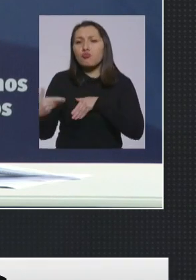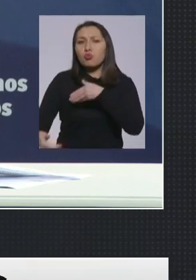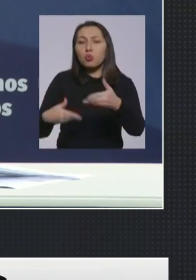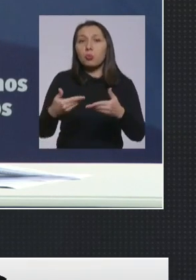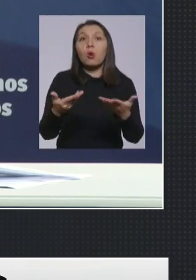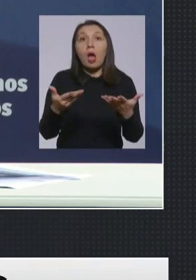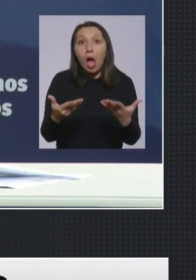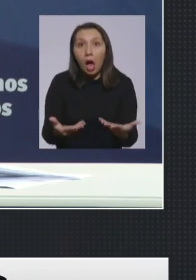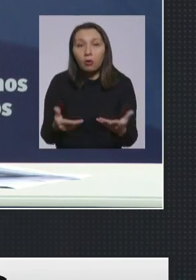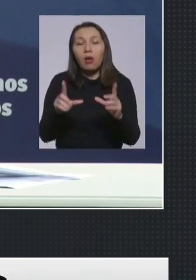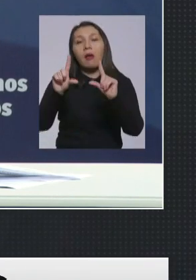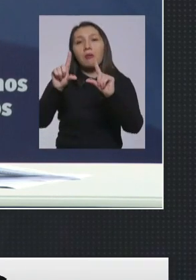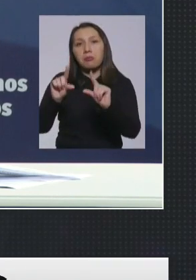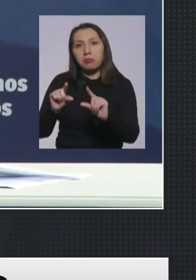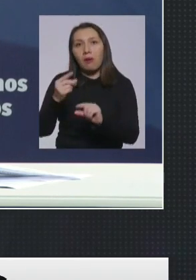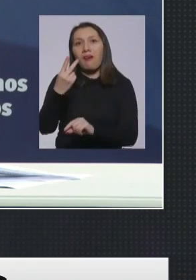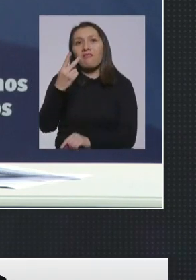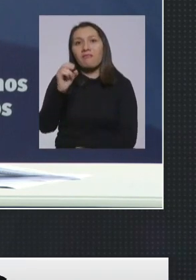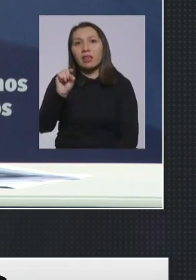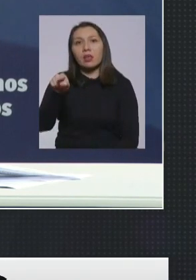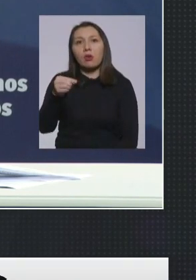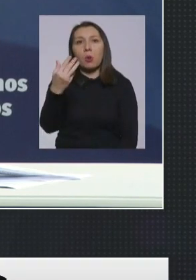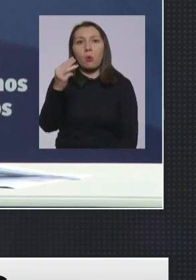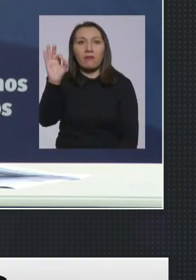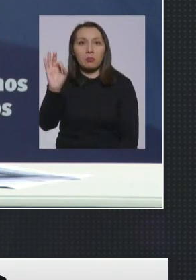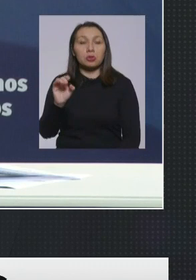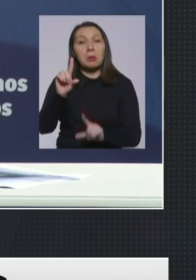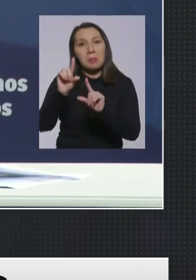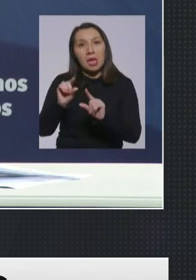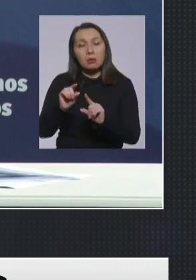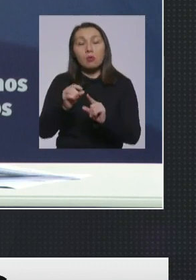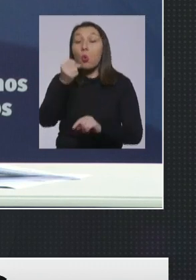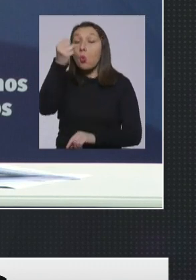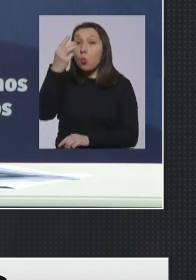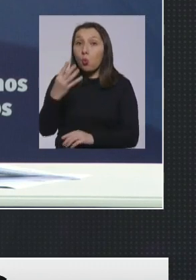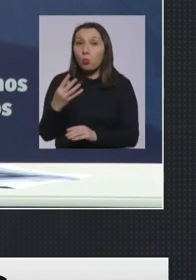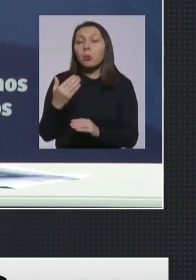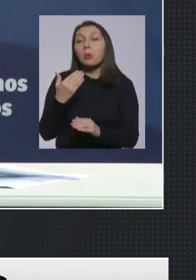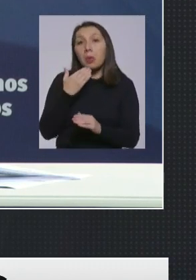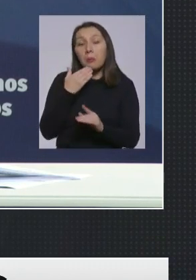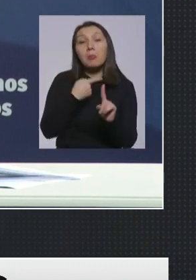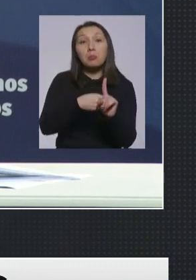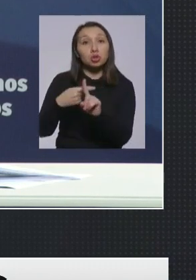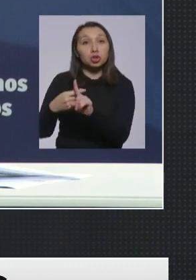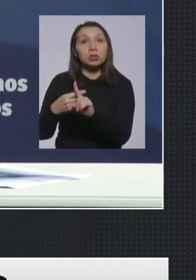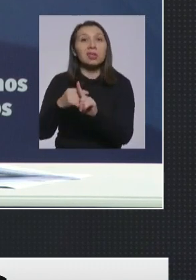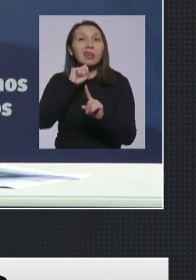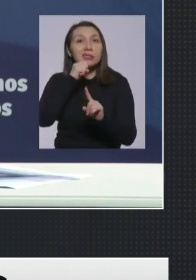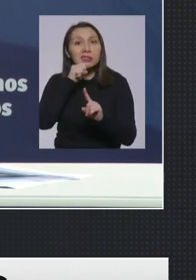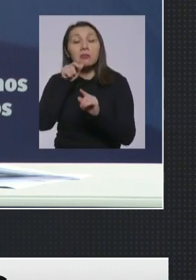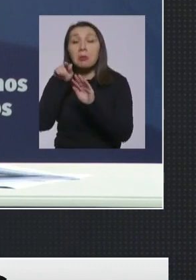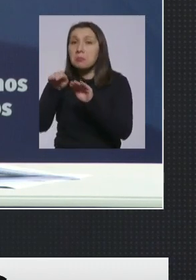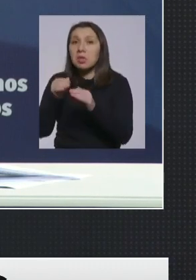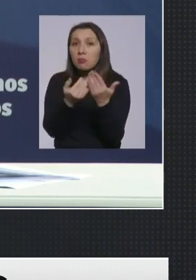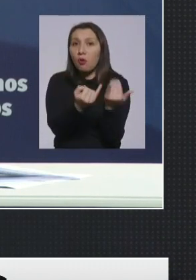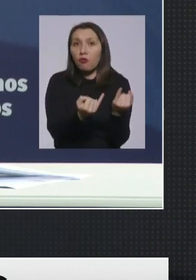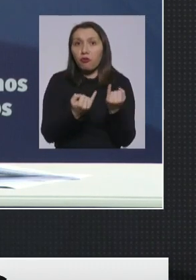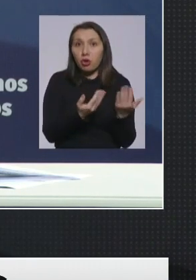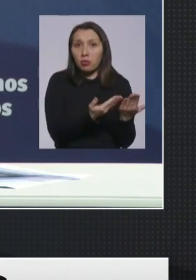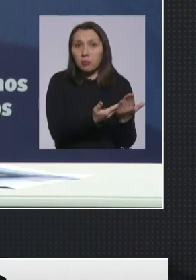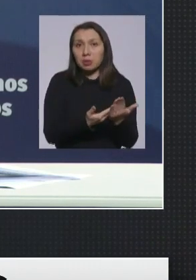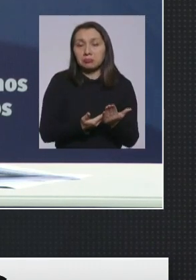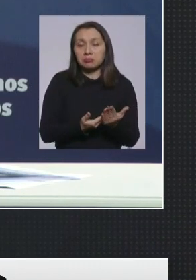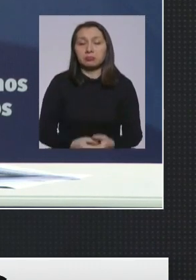ha disminuido en un 20,9 por ciento o sea hay cifras también positivas en ese mismo informe